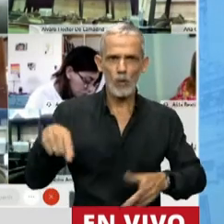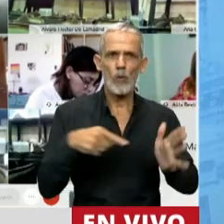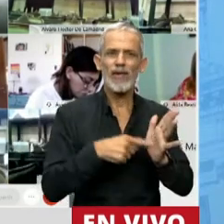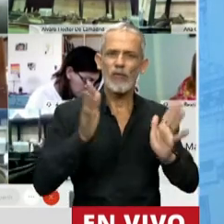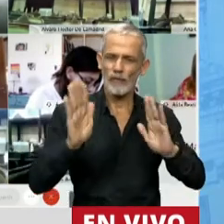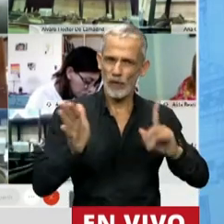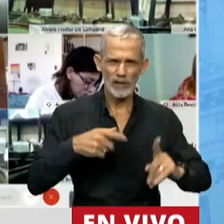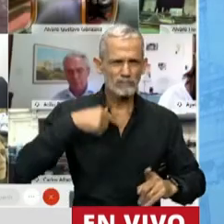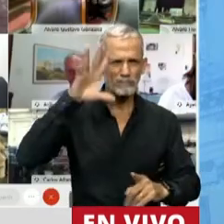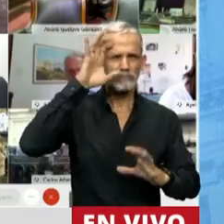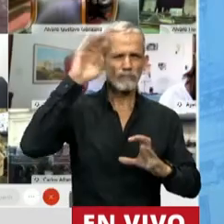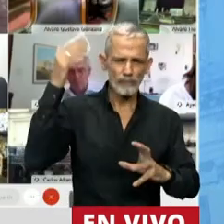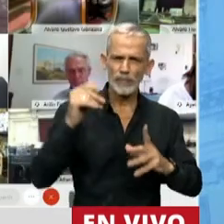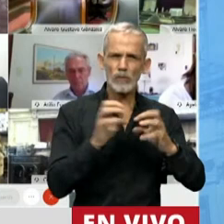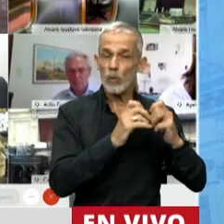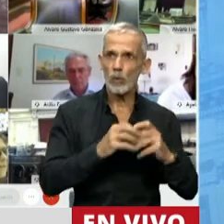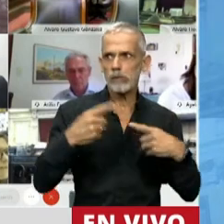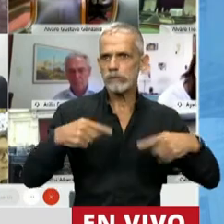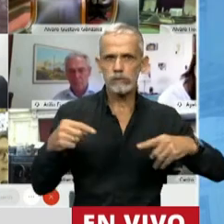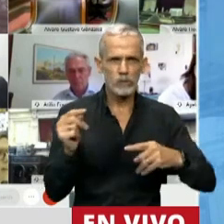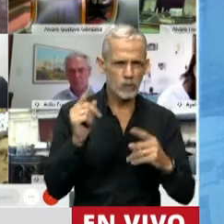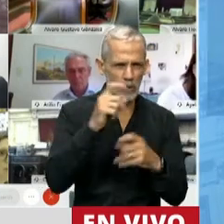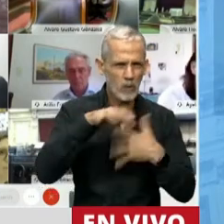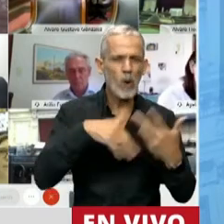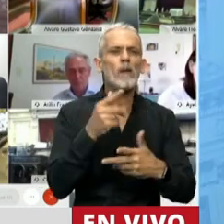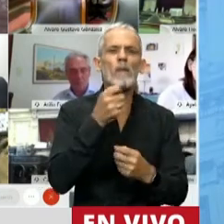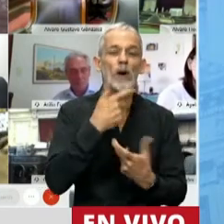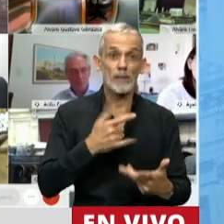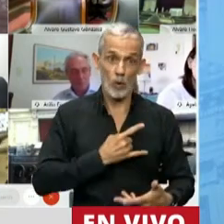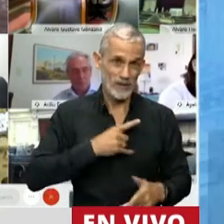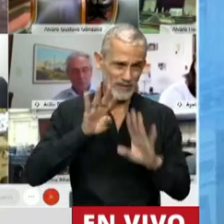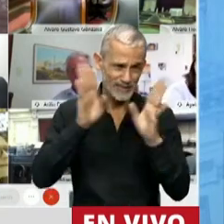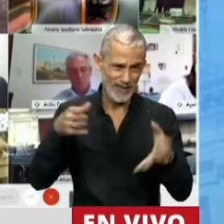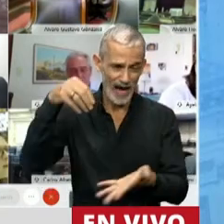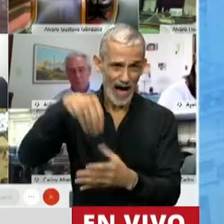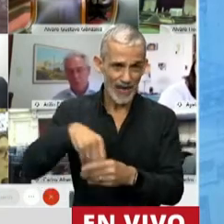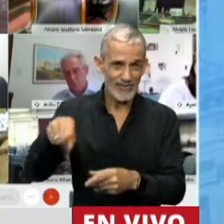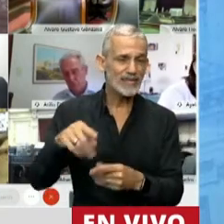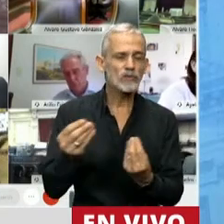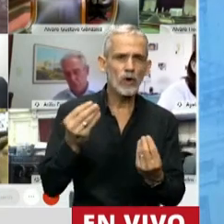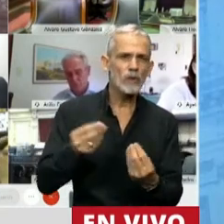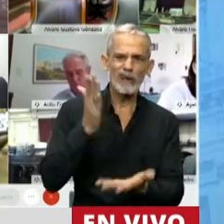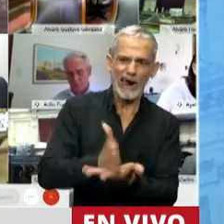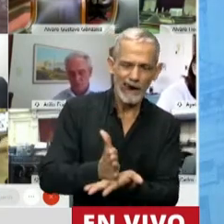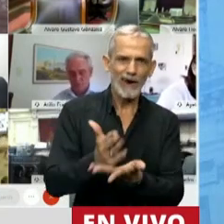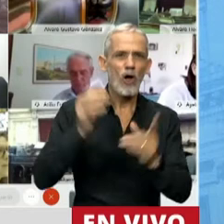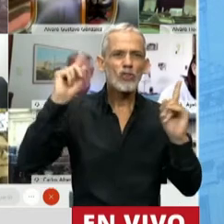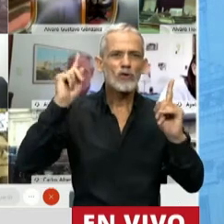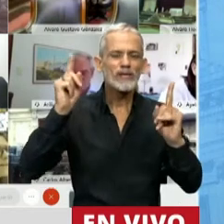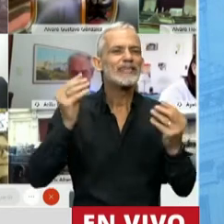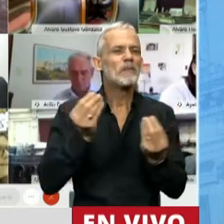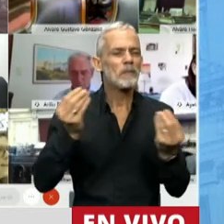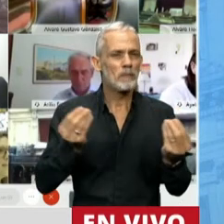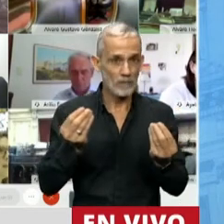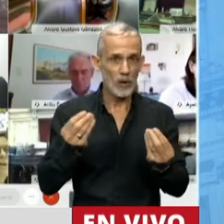y recuerdo muchos conflictos que han tenido distintos ámbitos, por ejemplo, las universidades, en los procesos sancionatorios con sus docentes,